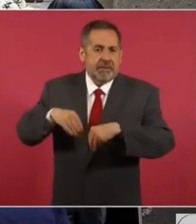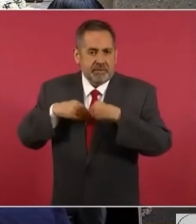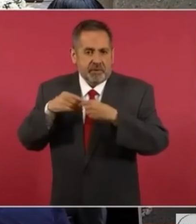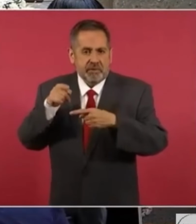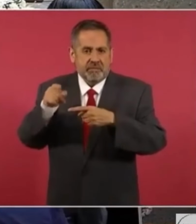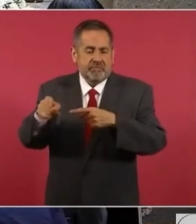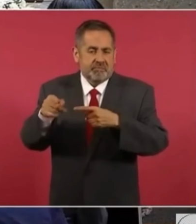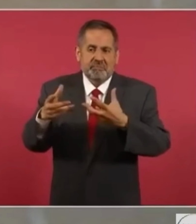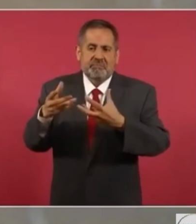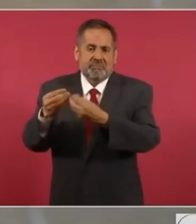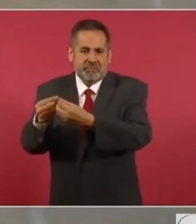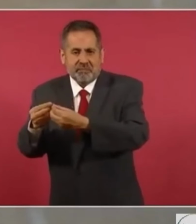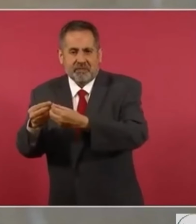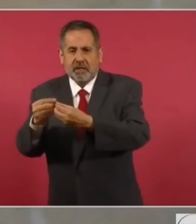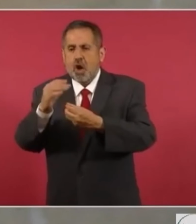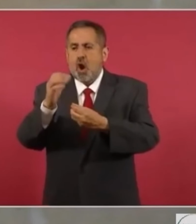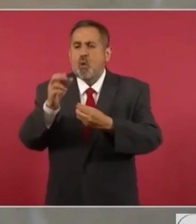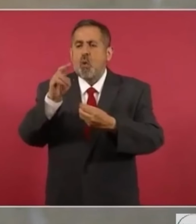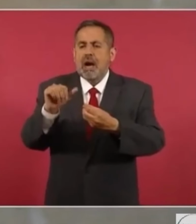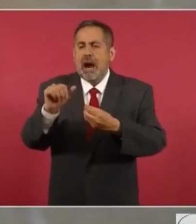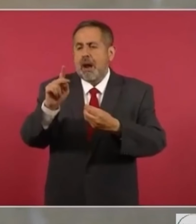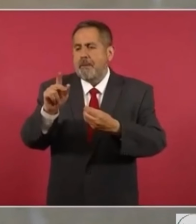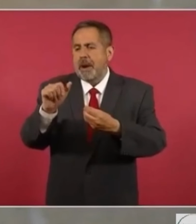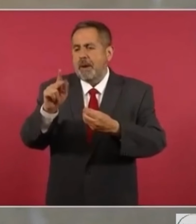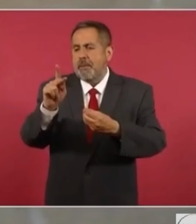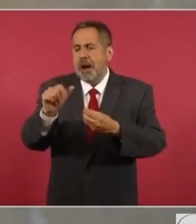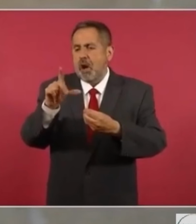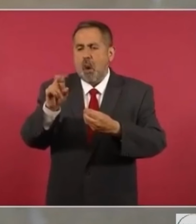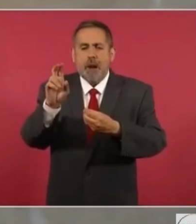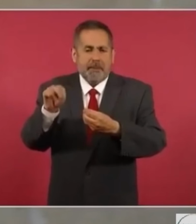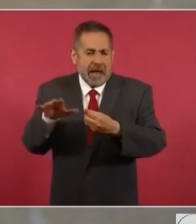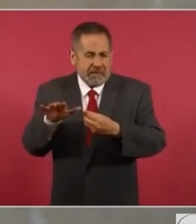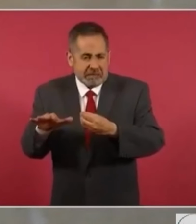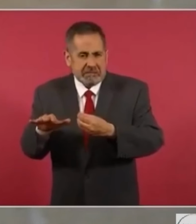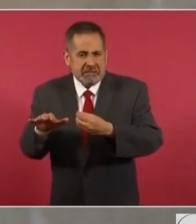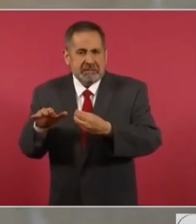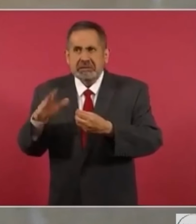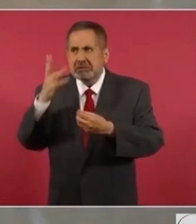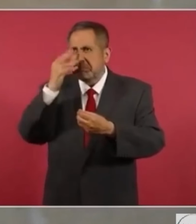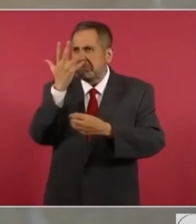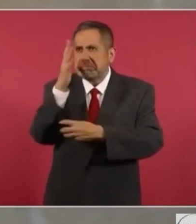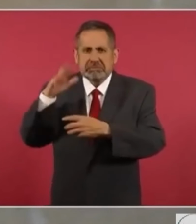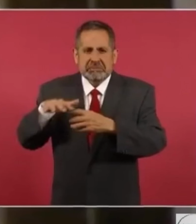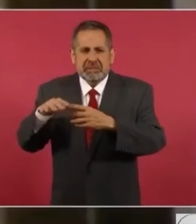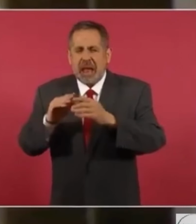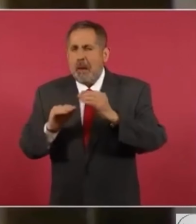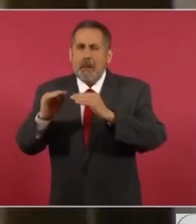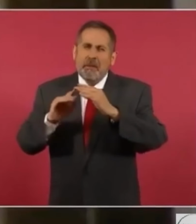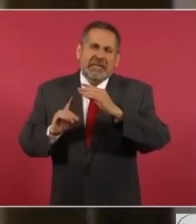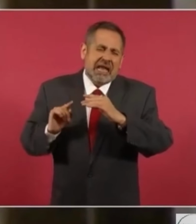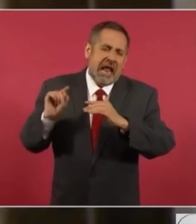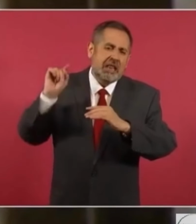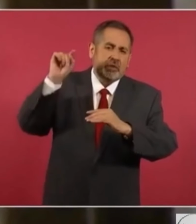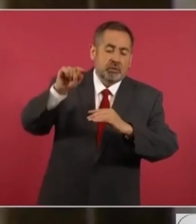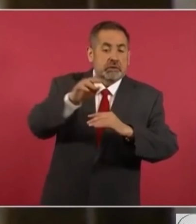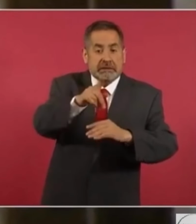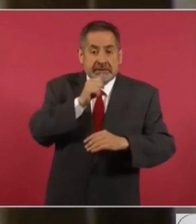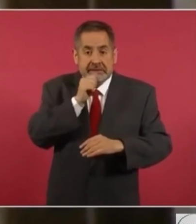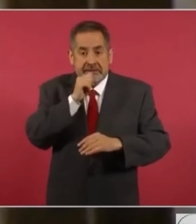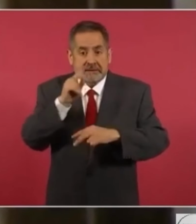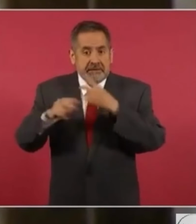la zona de la cuenca del Papaloapan, que es prácticamente tropical, y esto es en lo alto. A quienes no hayan